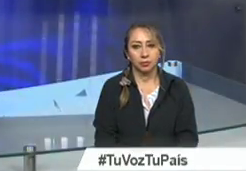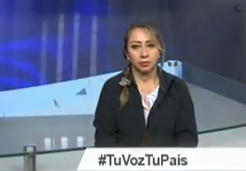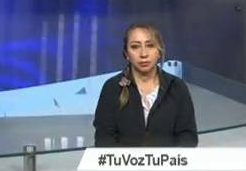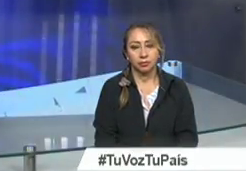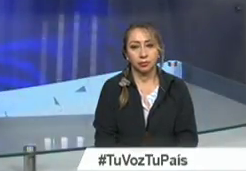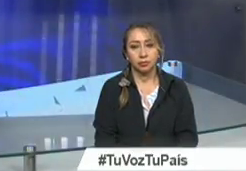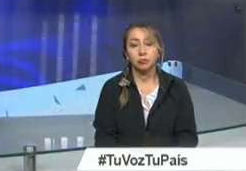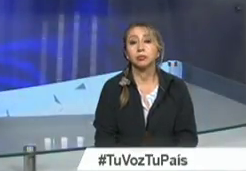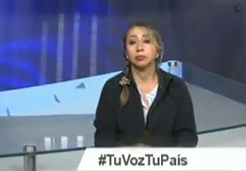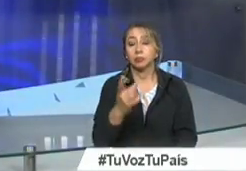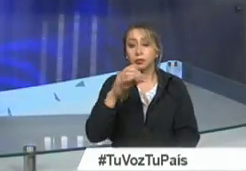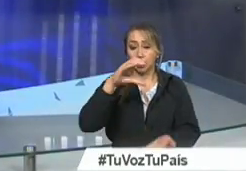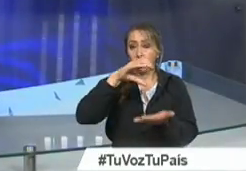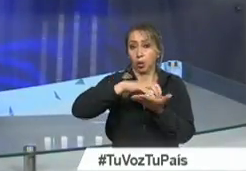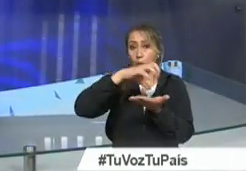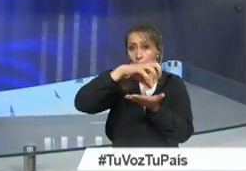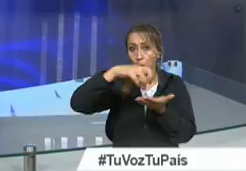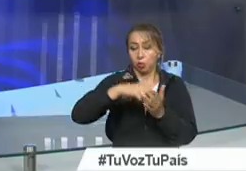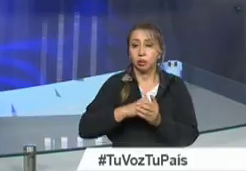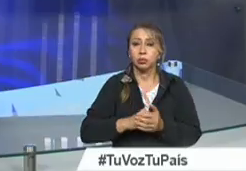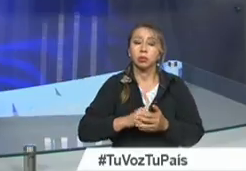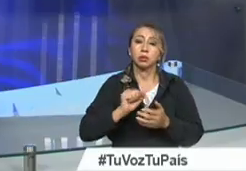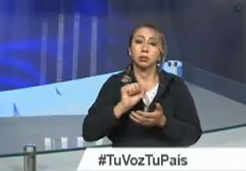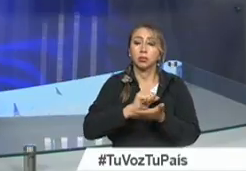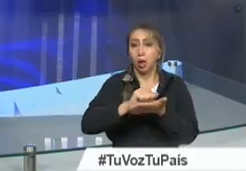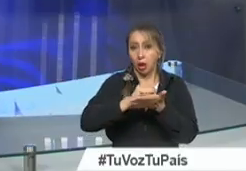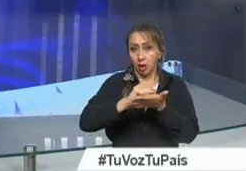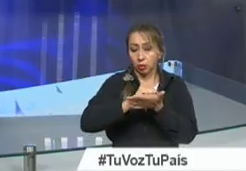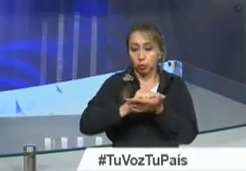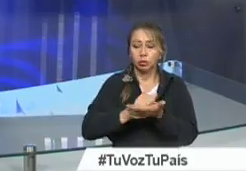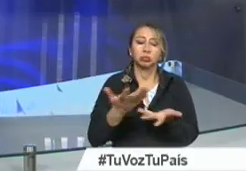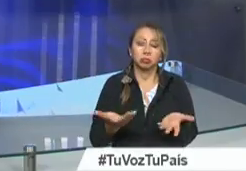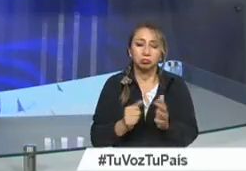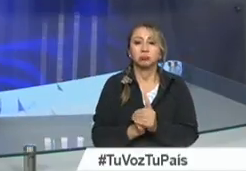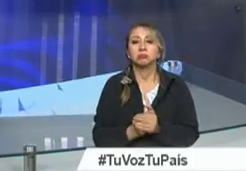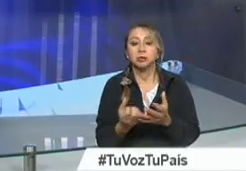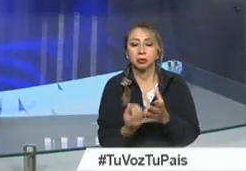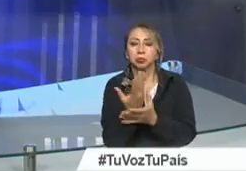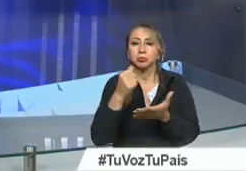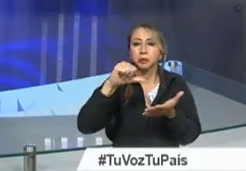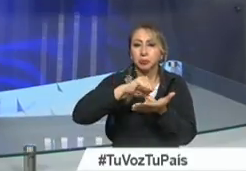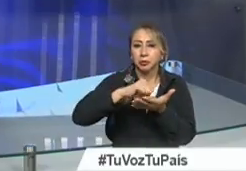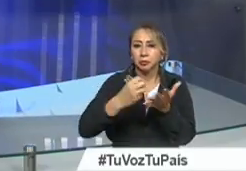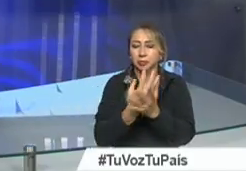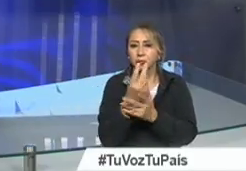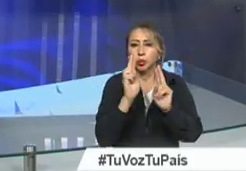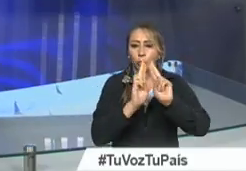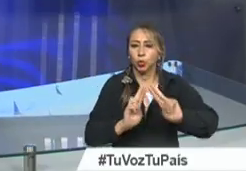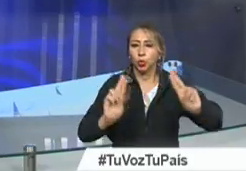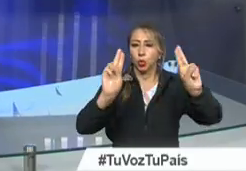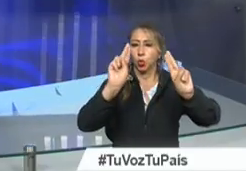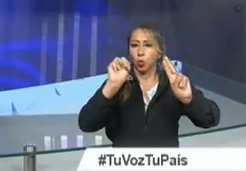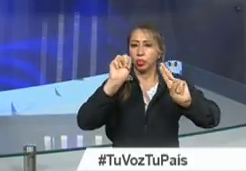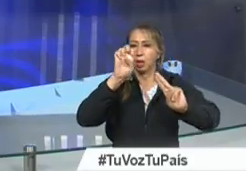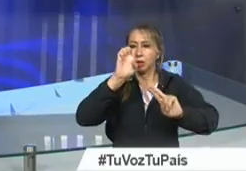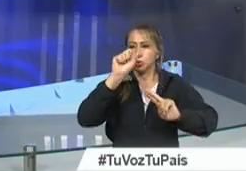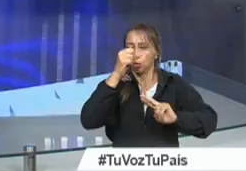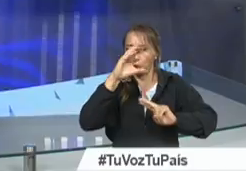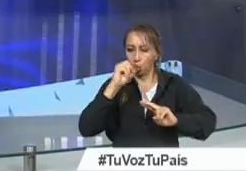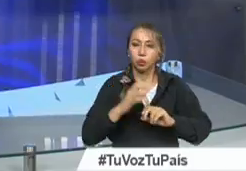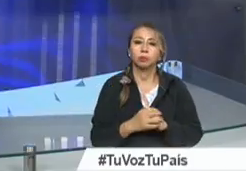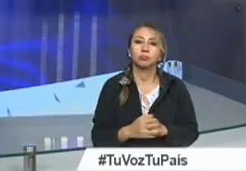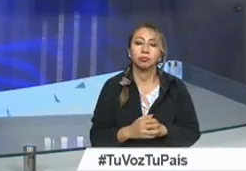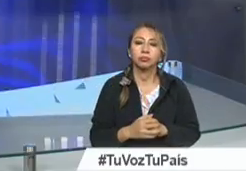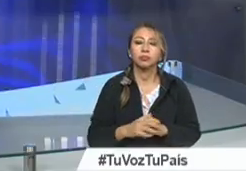uno de los cantones de la provincia del azuay se postula a la red de ciudades creativas de la unesco 2017 se trata de